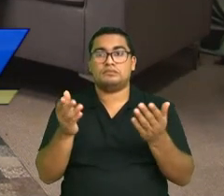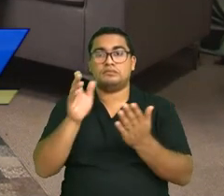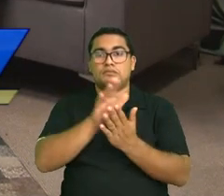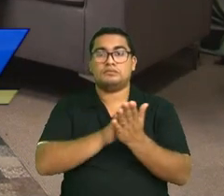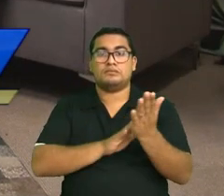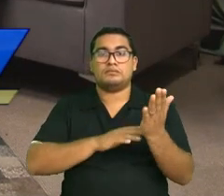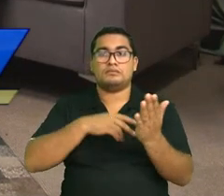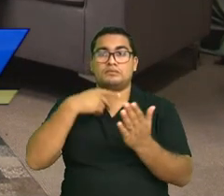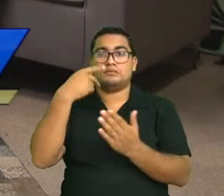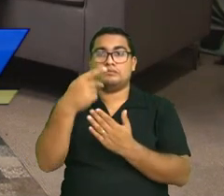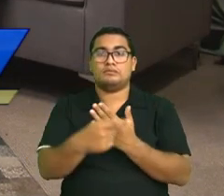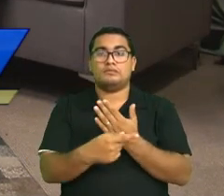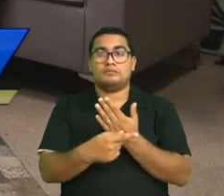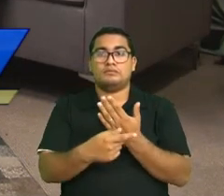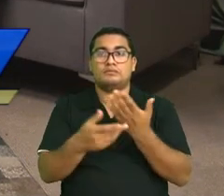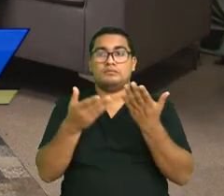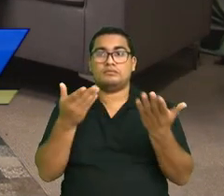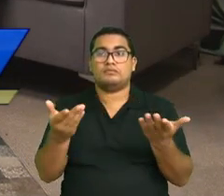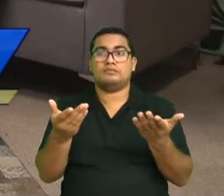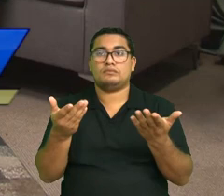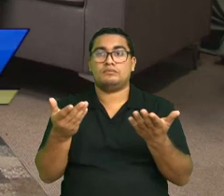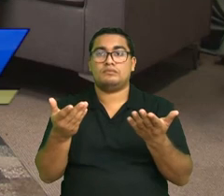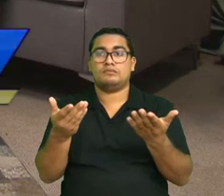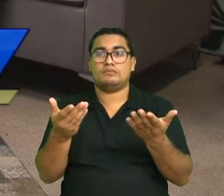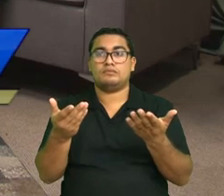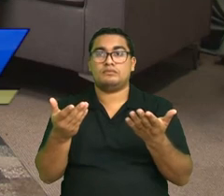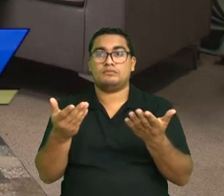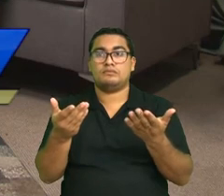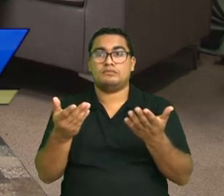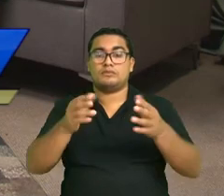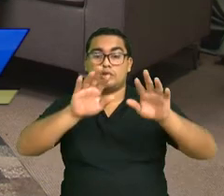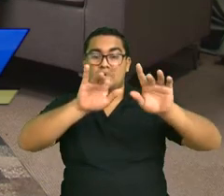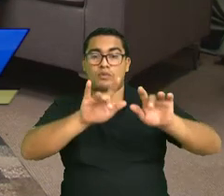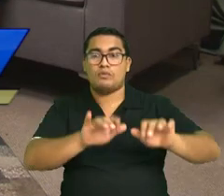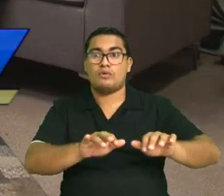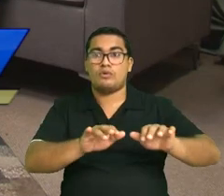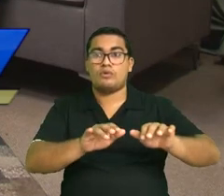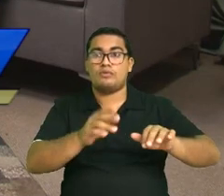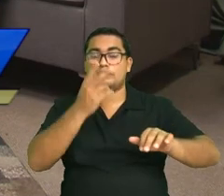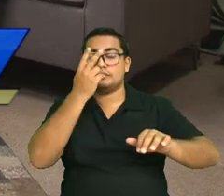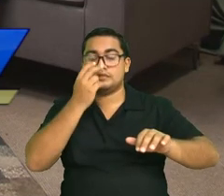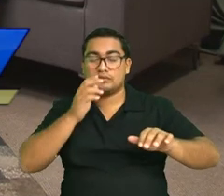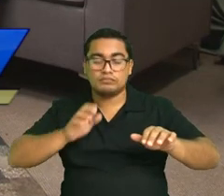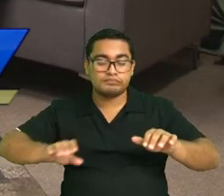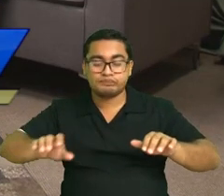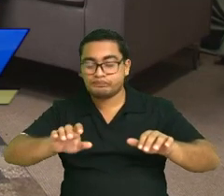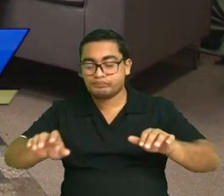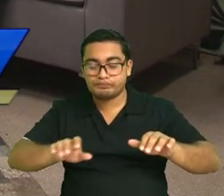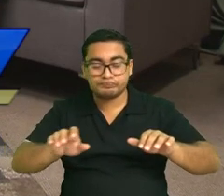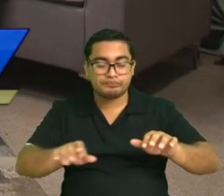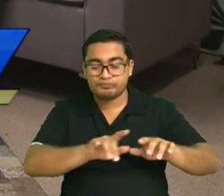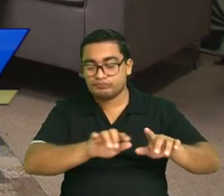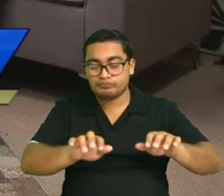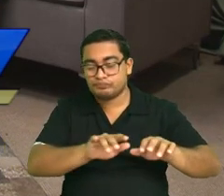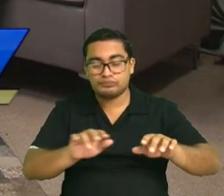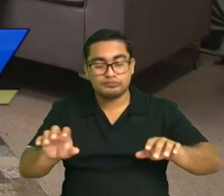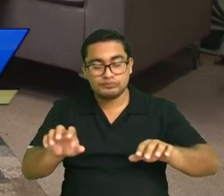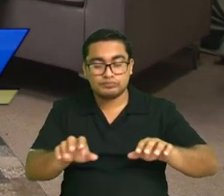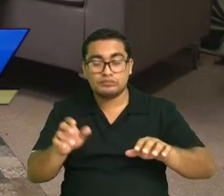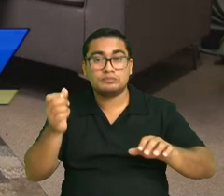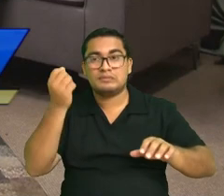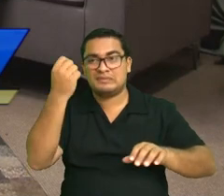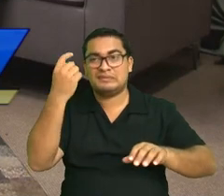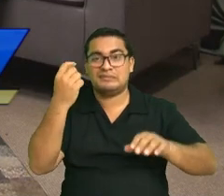programas para la lectura de pantalla con los chavalos, de los jóvenes que tienen problemas